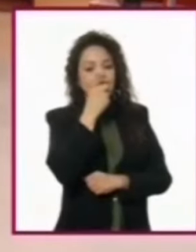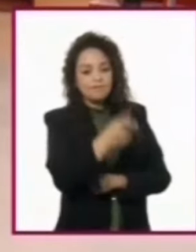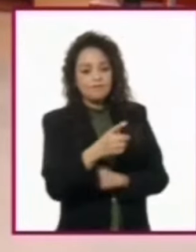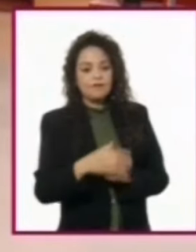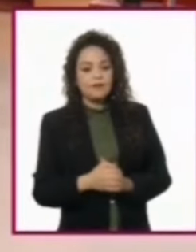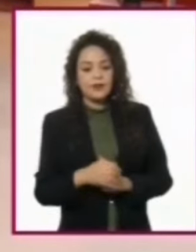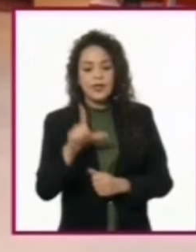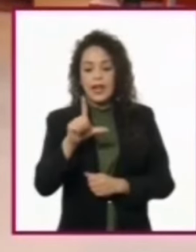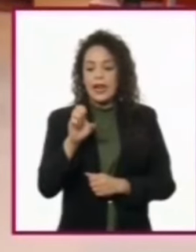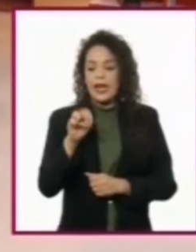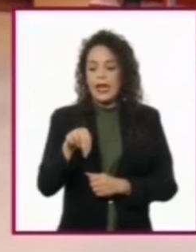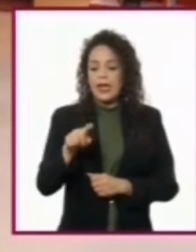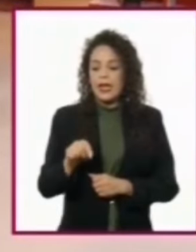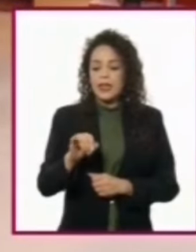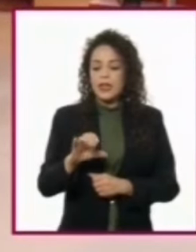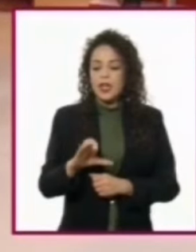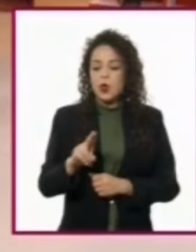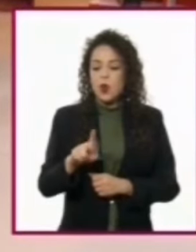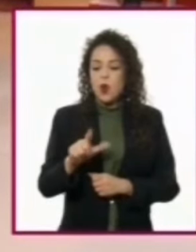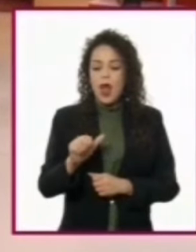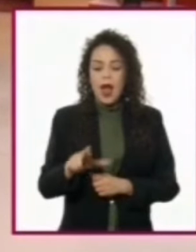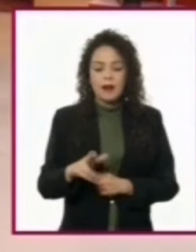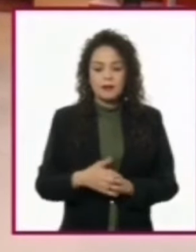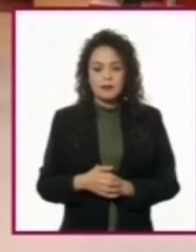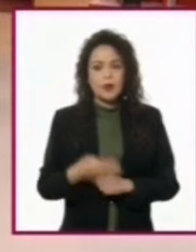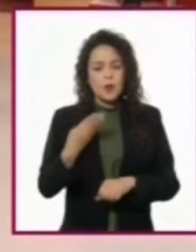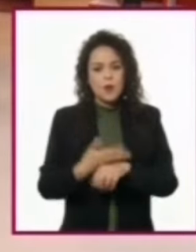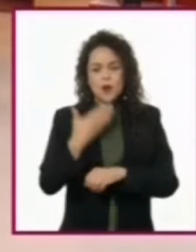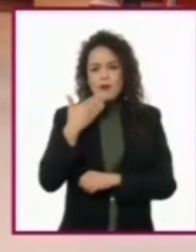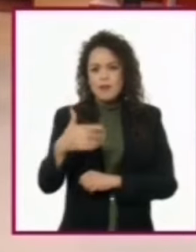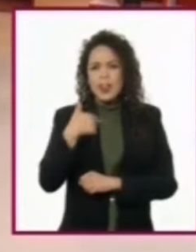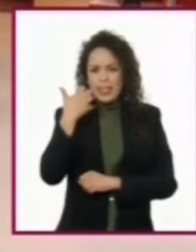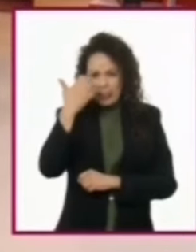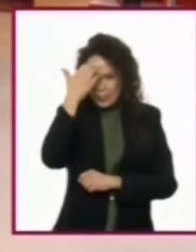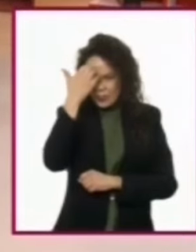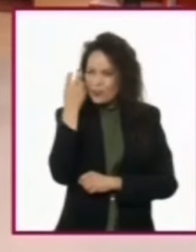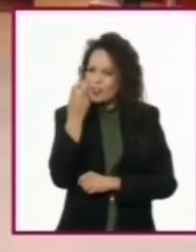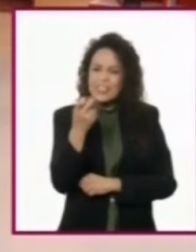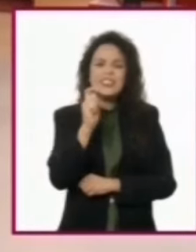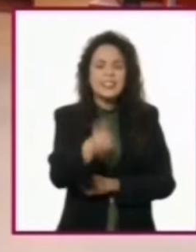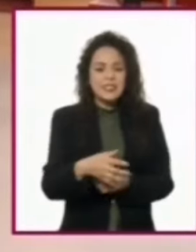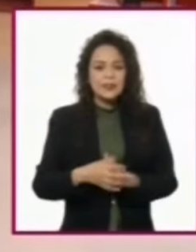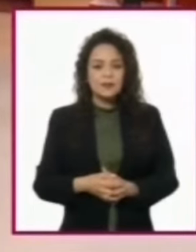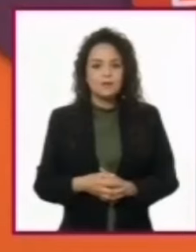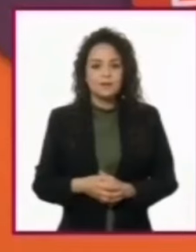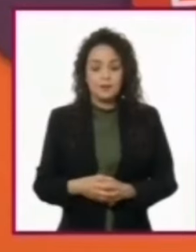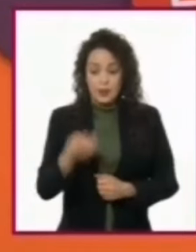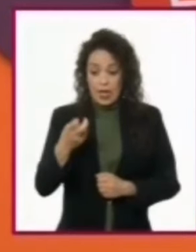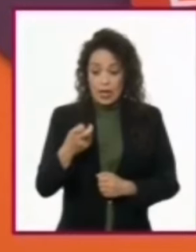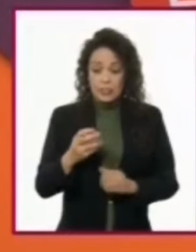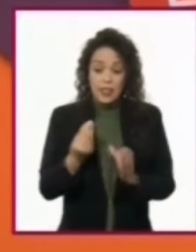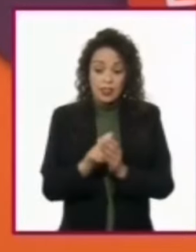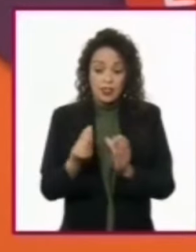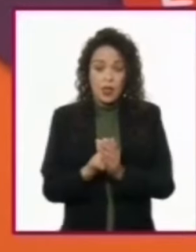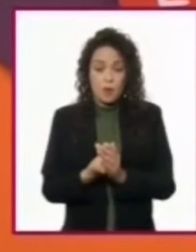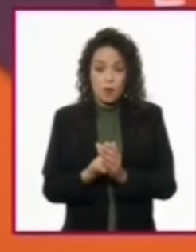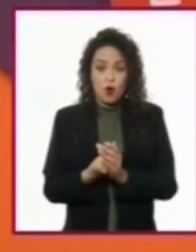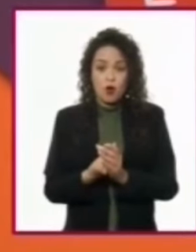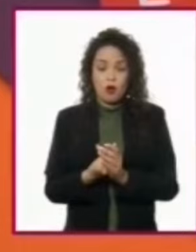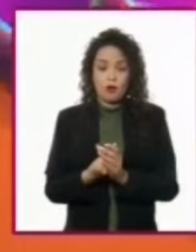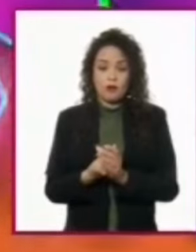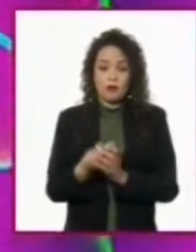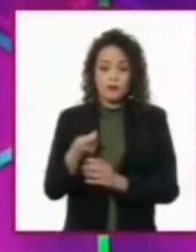galaxia lenticular. Muy bien, maestro. Me gustaría mucho conocer acerca de ella. A este tipo de galaxias se le